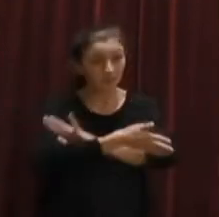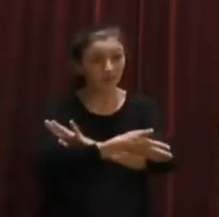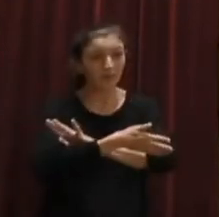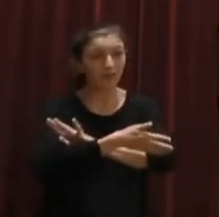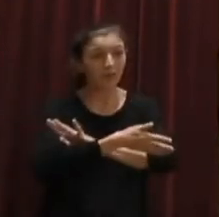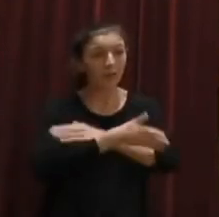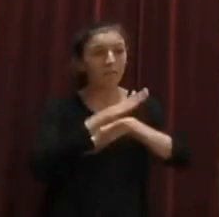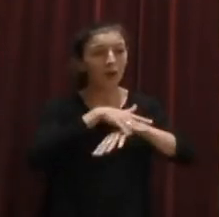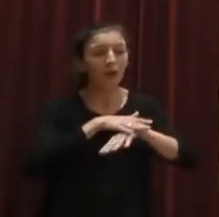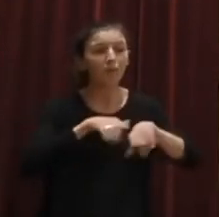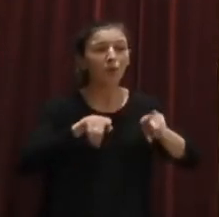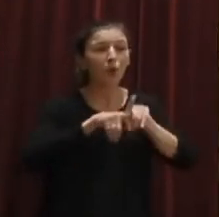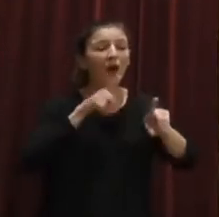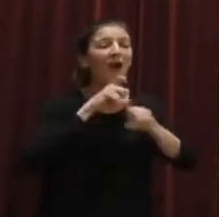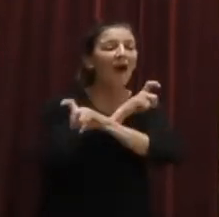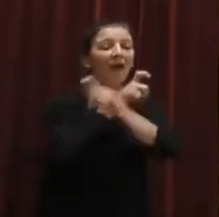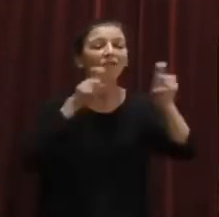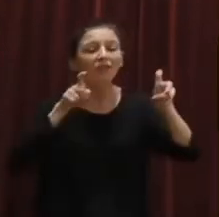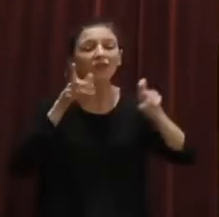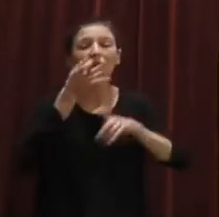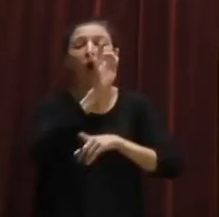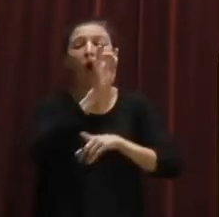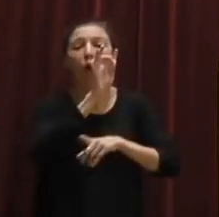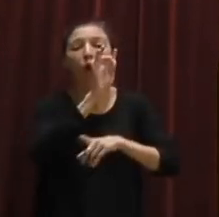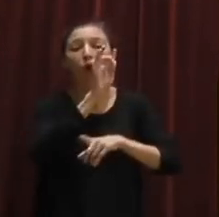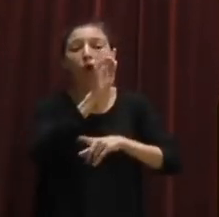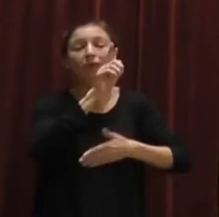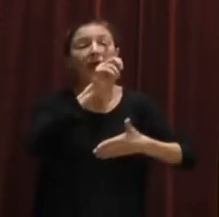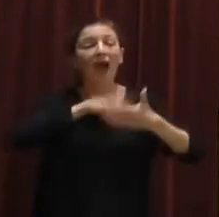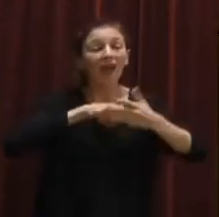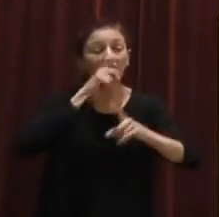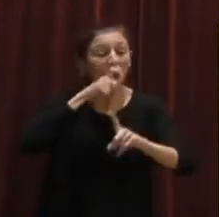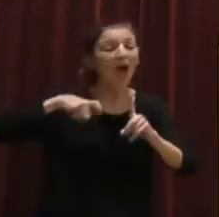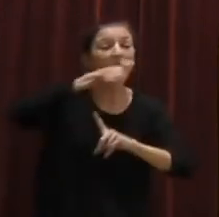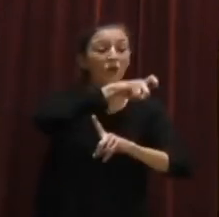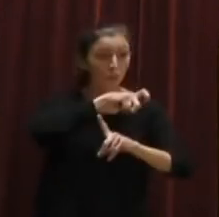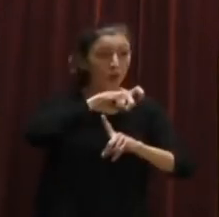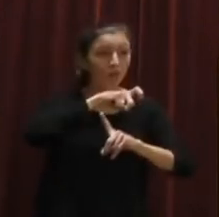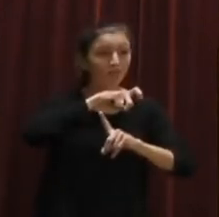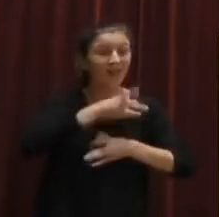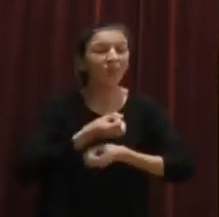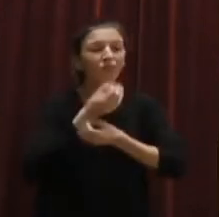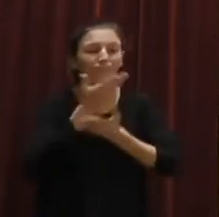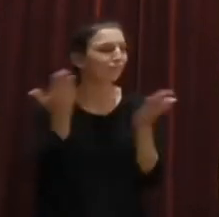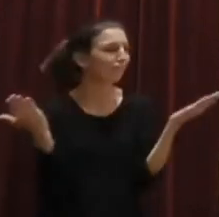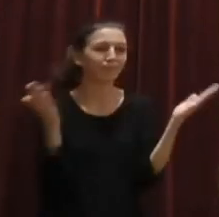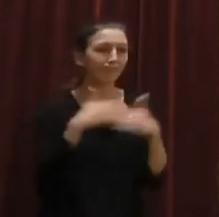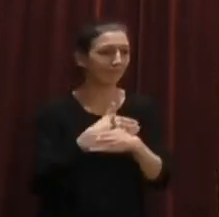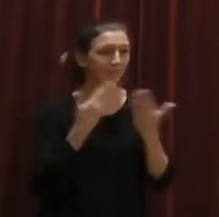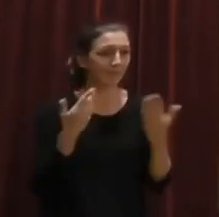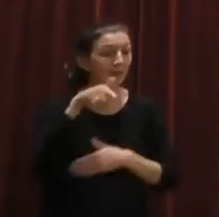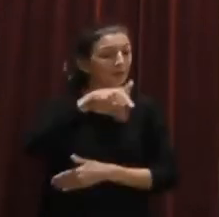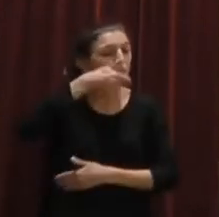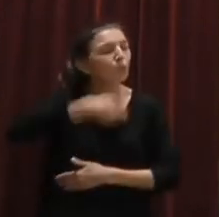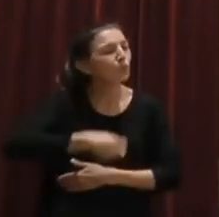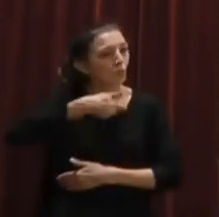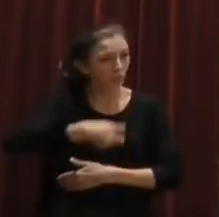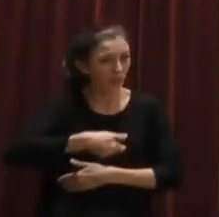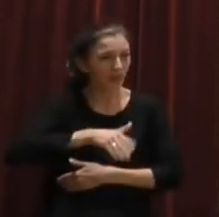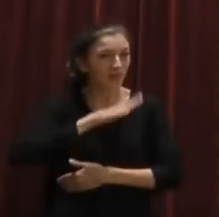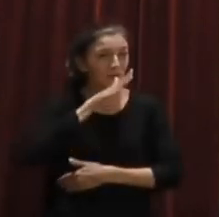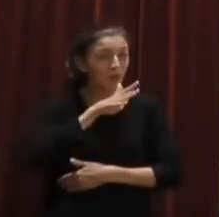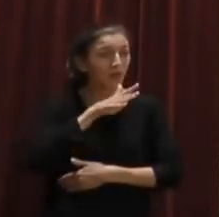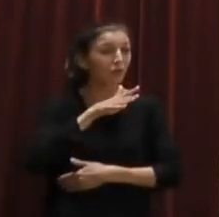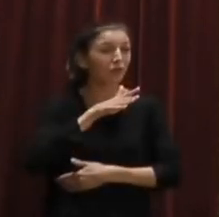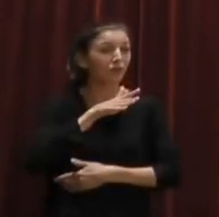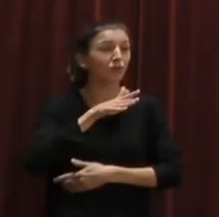captación o de posibilidad de movilización de esas viviendas hacia el alquiler anual. Es importante que esto pase porque así se